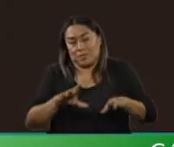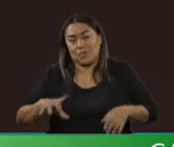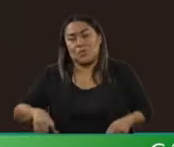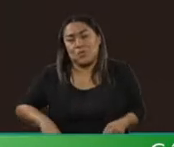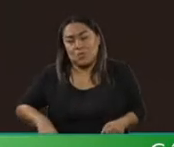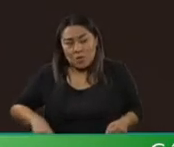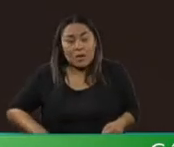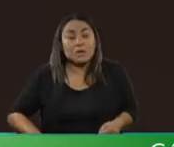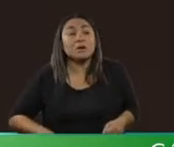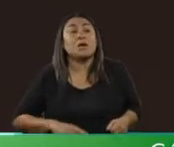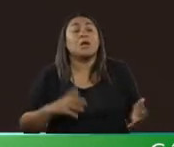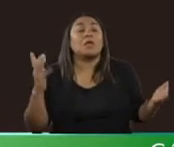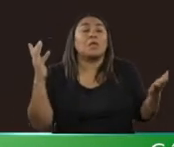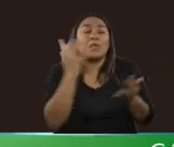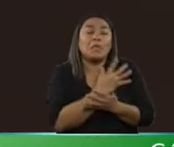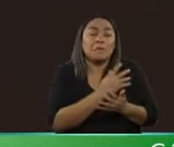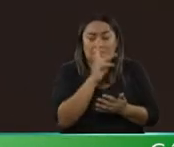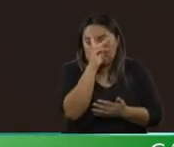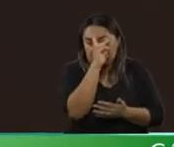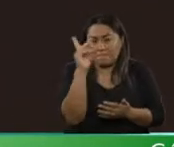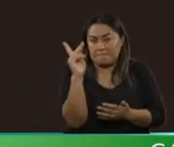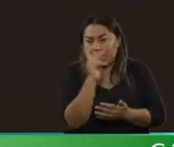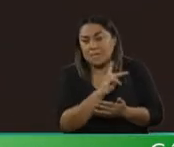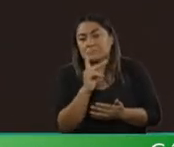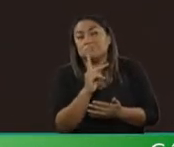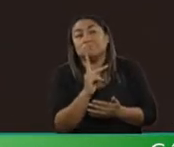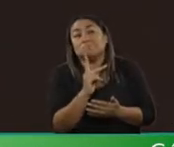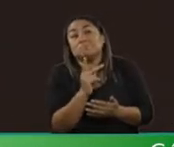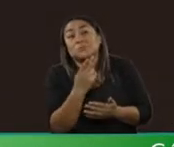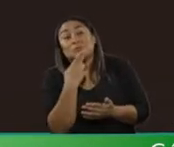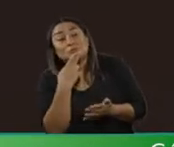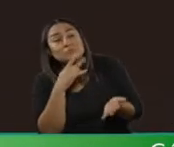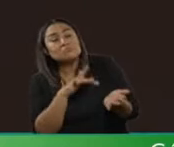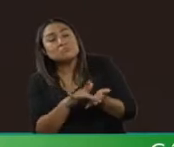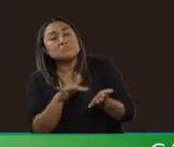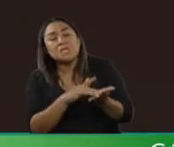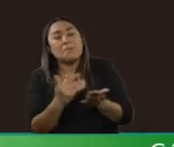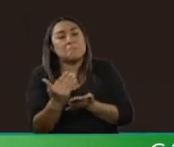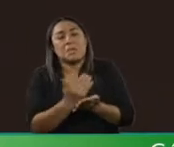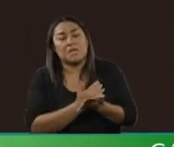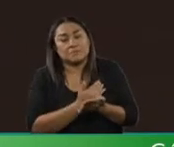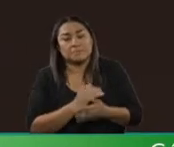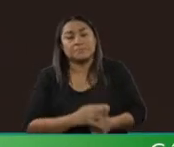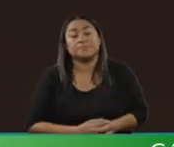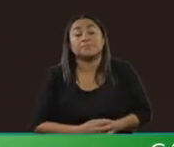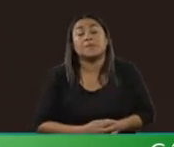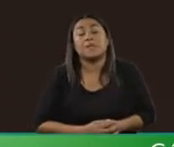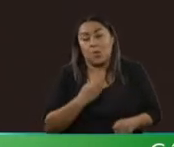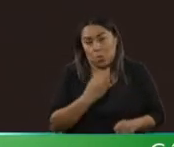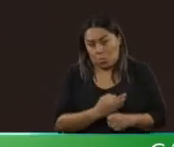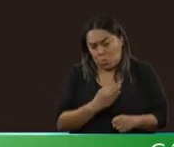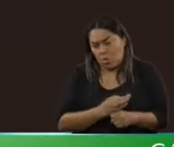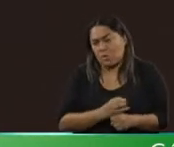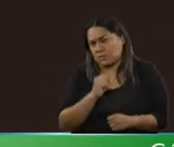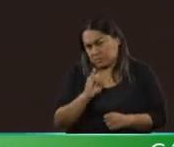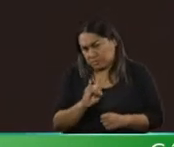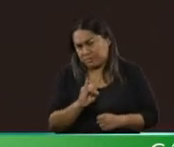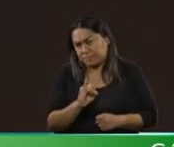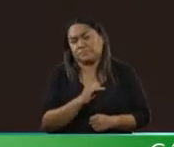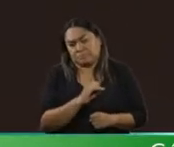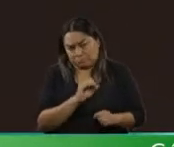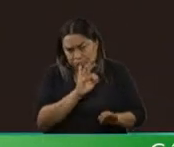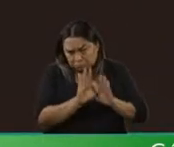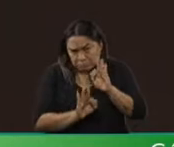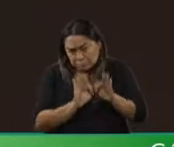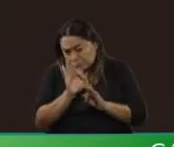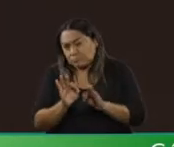que redujo significativamente su impacto positivo. Por ello, y con el ánimo de garantizar mejores